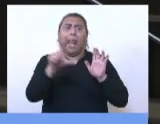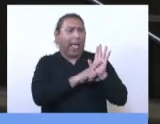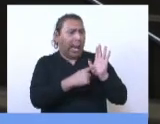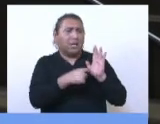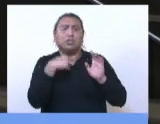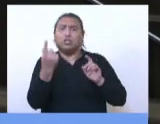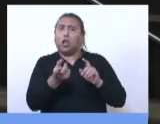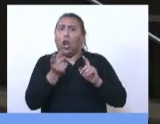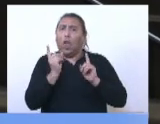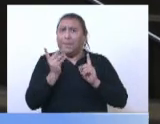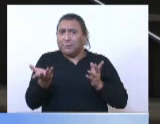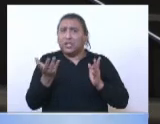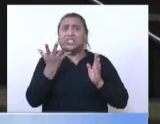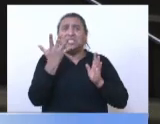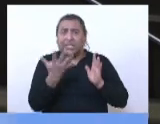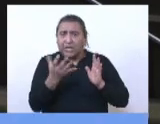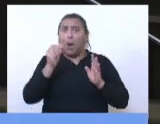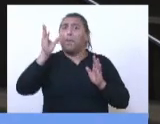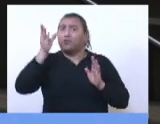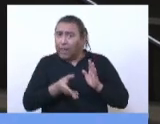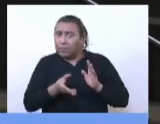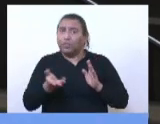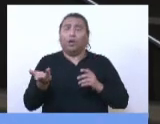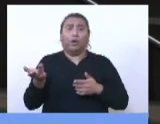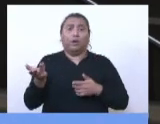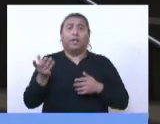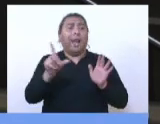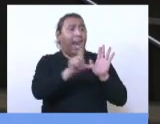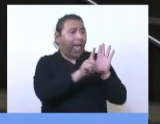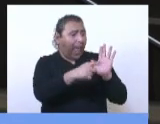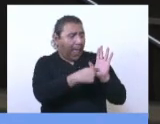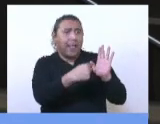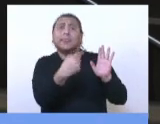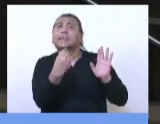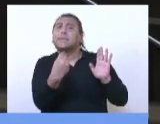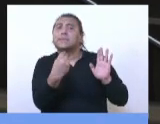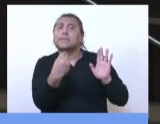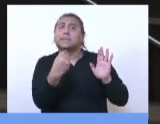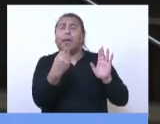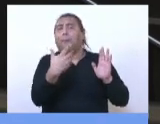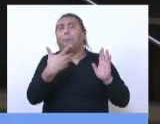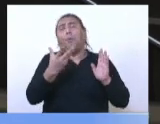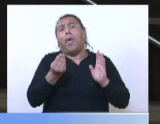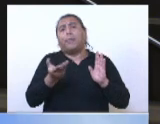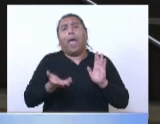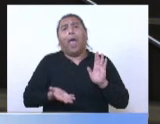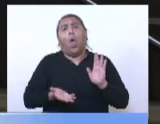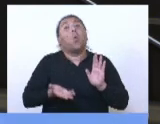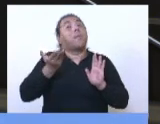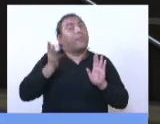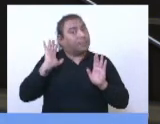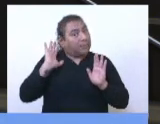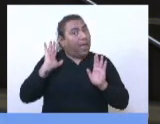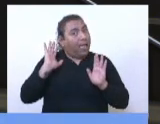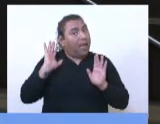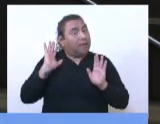haciendo lo mismo el 5% y dice la ley puede aumentar puede aumentar